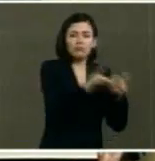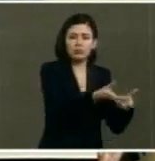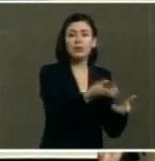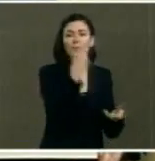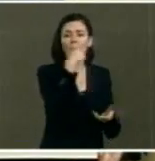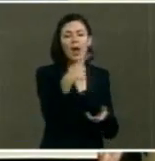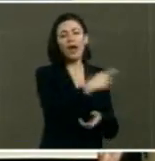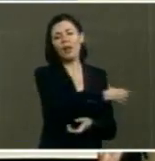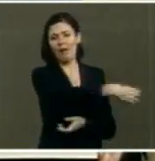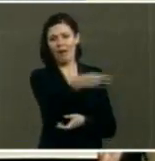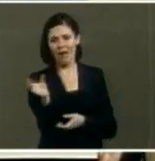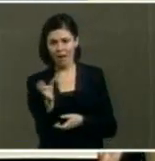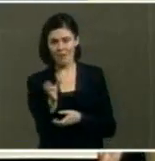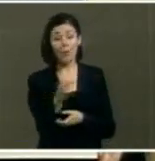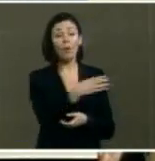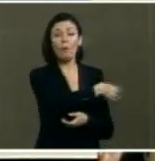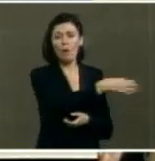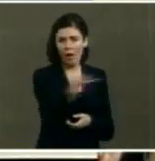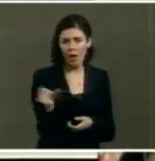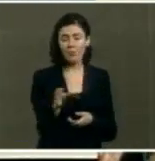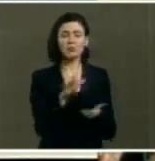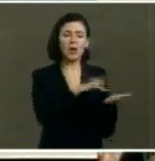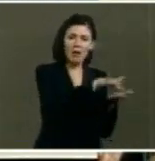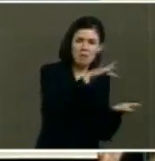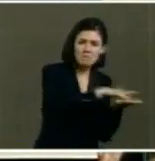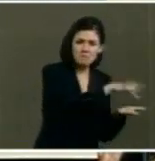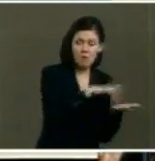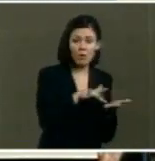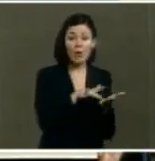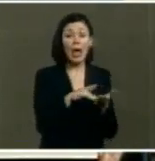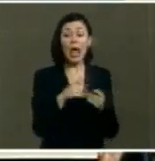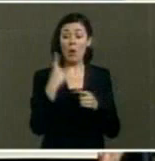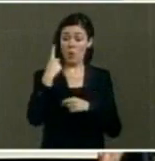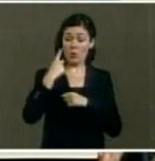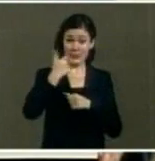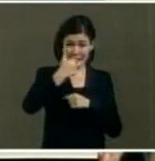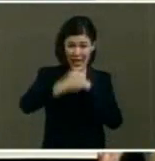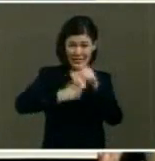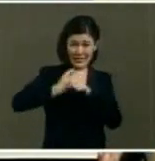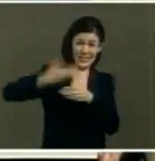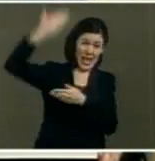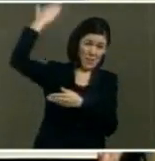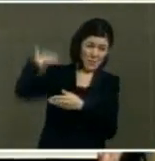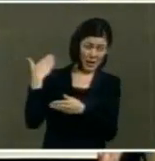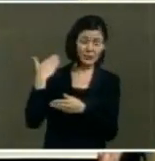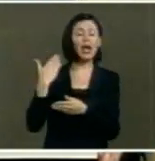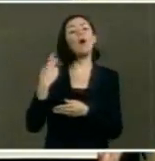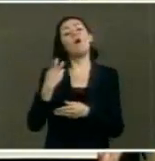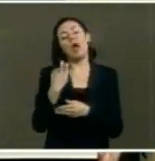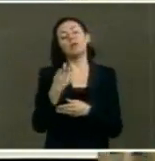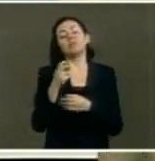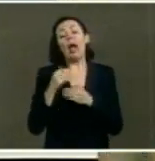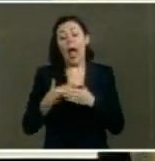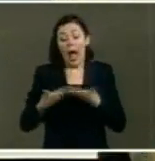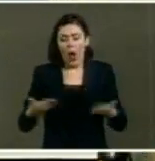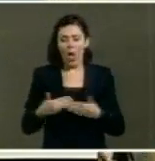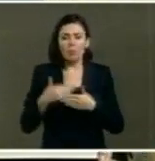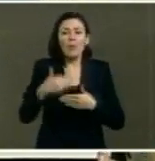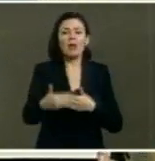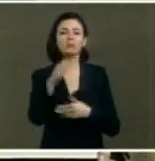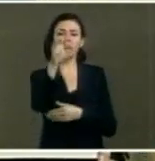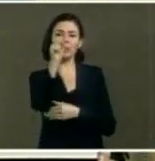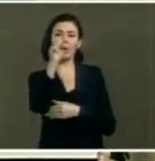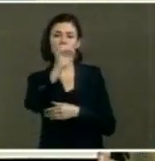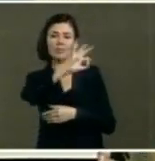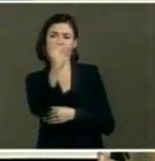vinculadas al sector rural, 60% más que el sexenio anterior, consolidando a México como una potencia